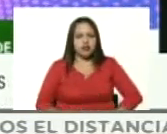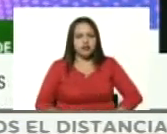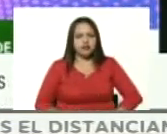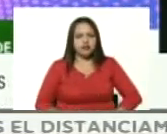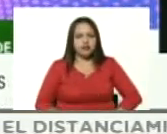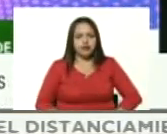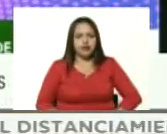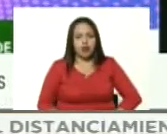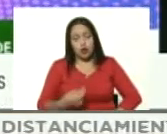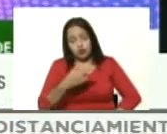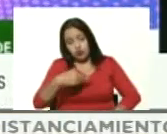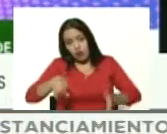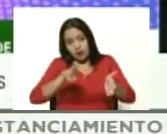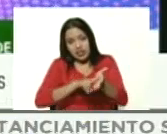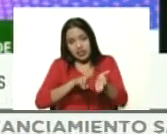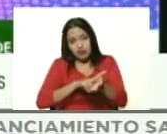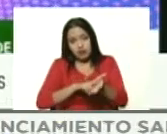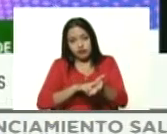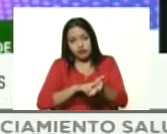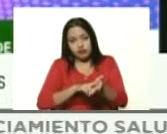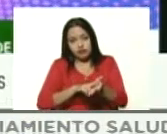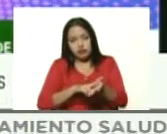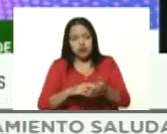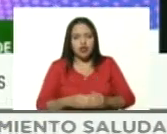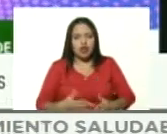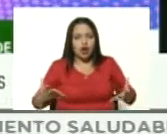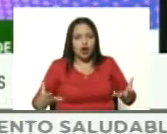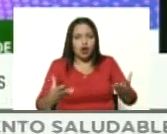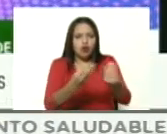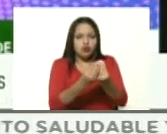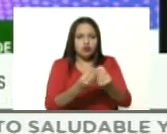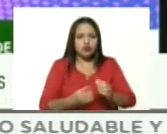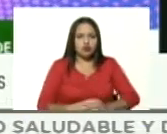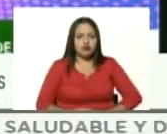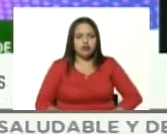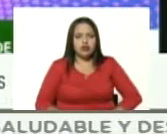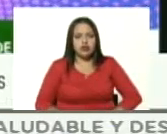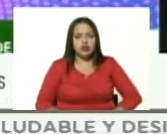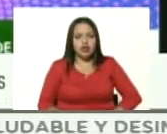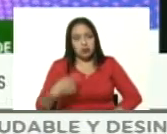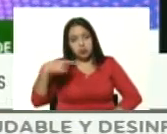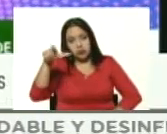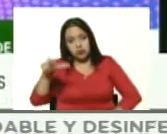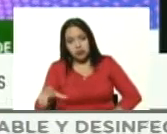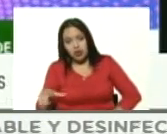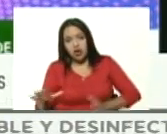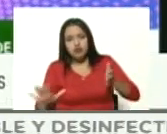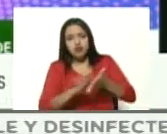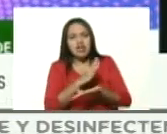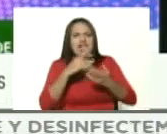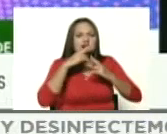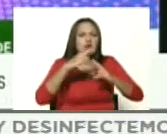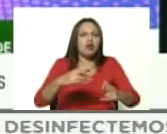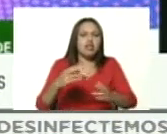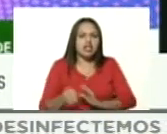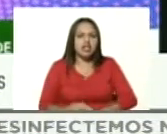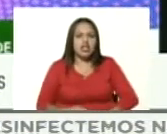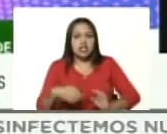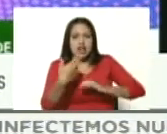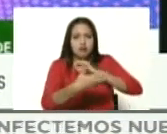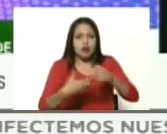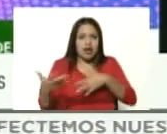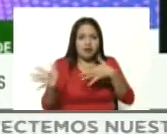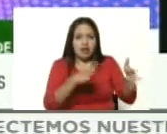junto a nuestro hermano Gaston Brown que la respuesta a la crisis ambiental no puede ser una nueva